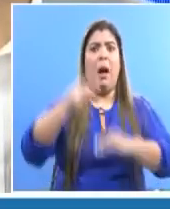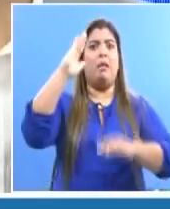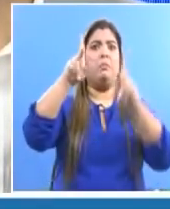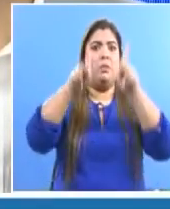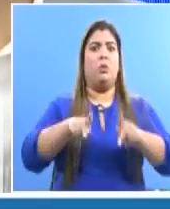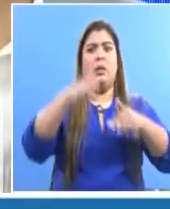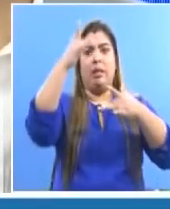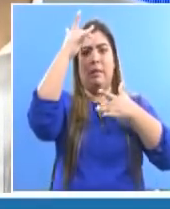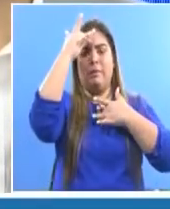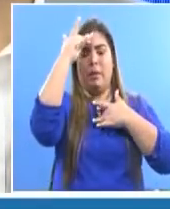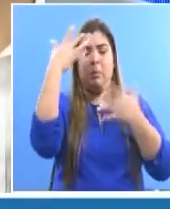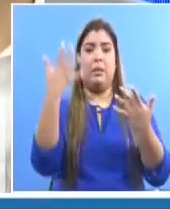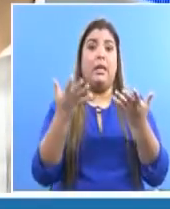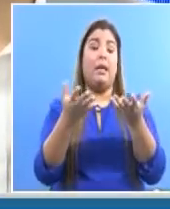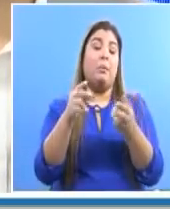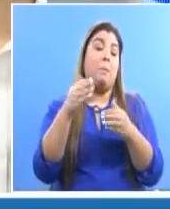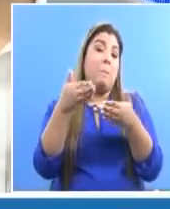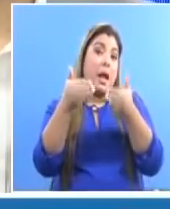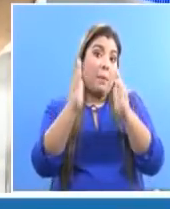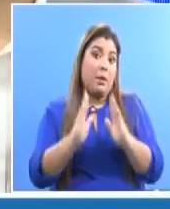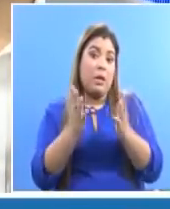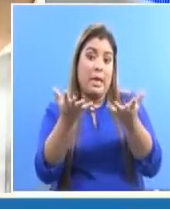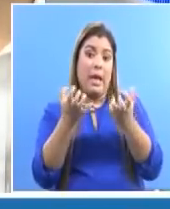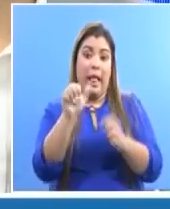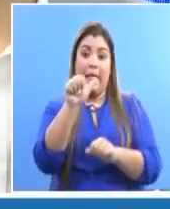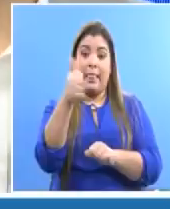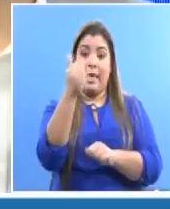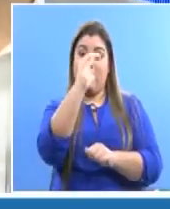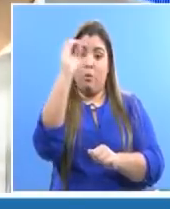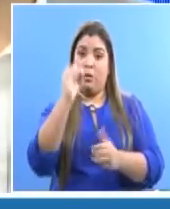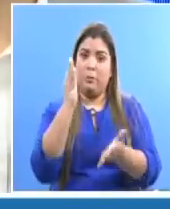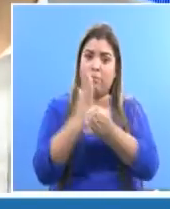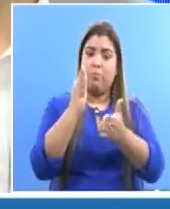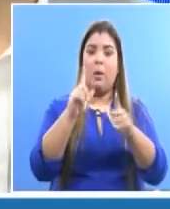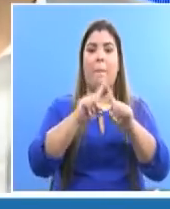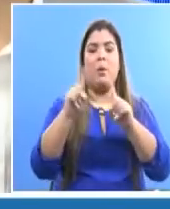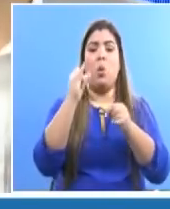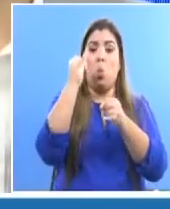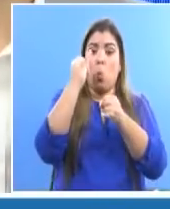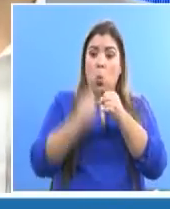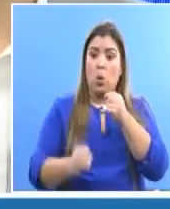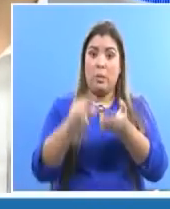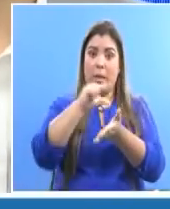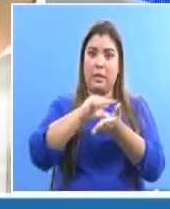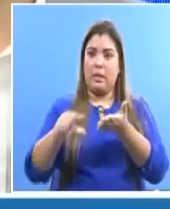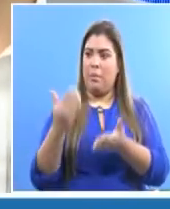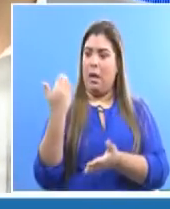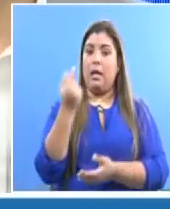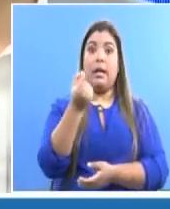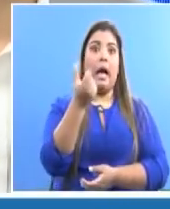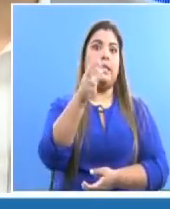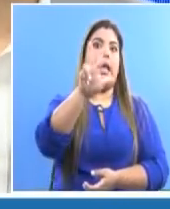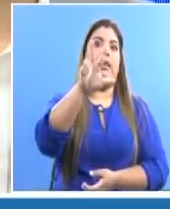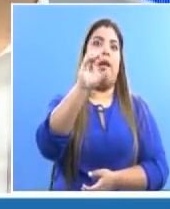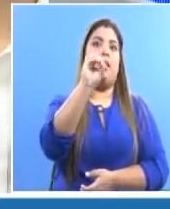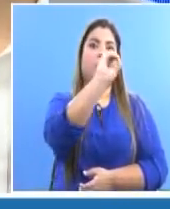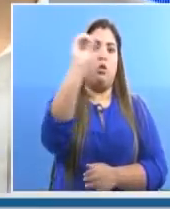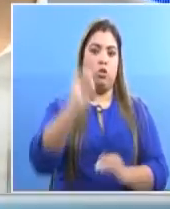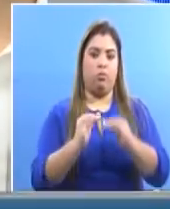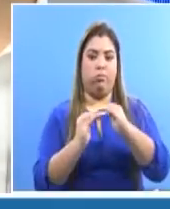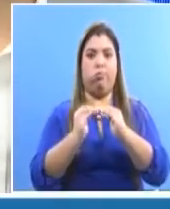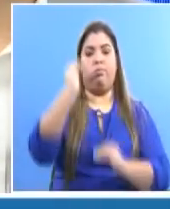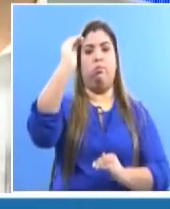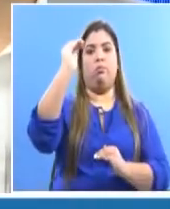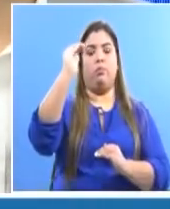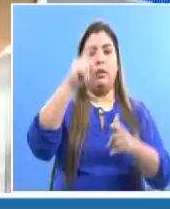confinamiento era alcanzar el 10%. Durante la última semana nos hemos mantenido muy cercanos al 30%. Esto